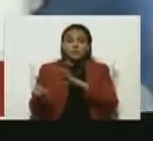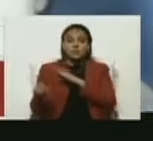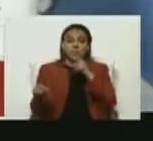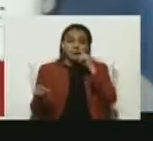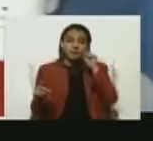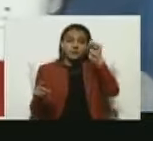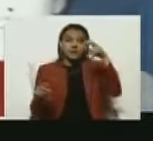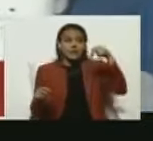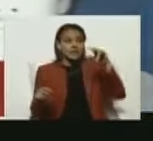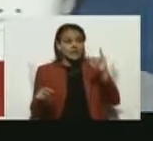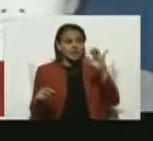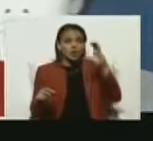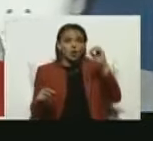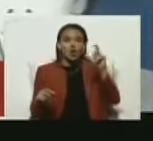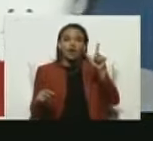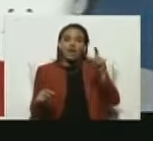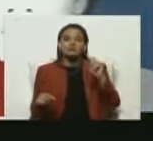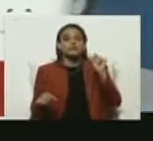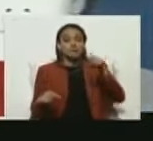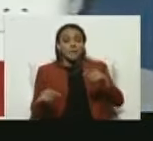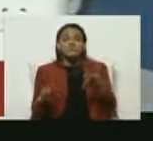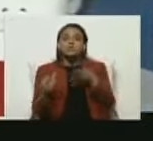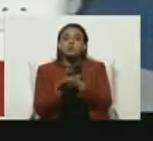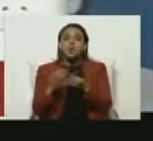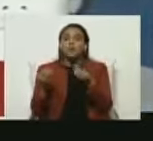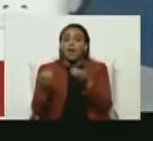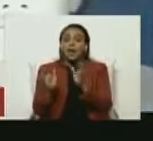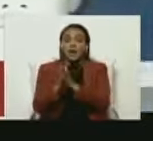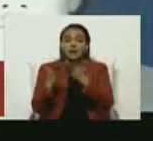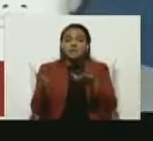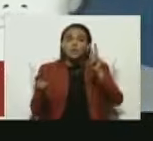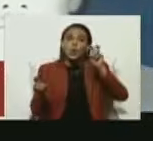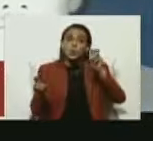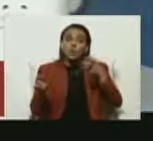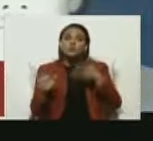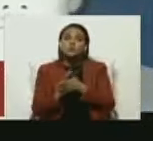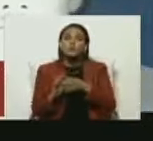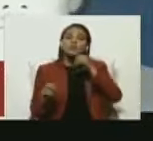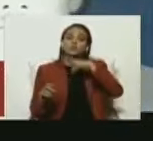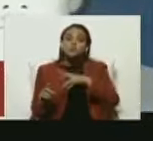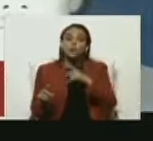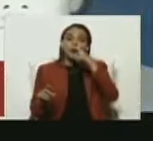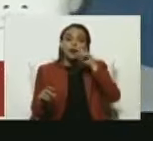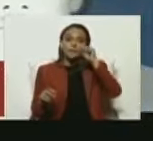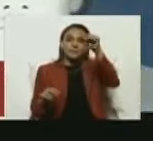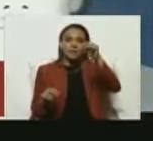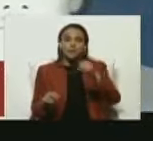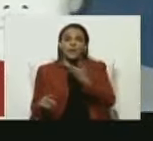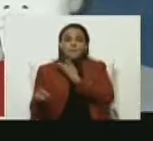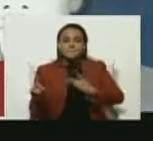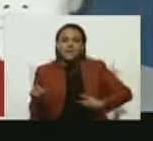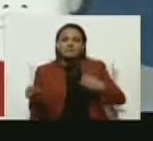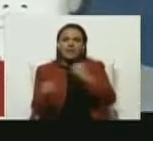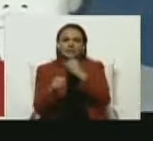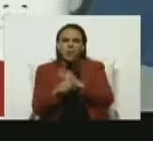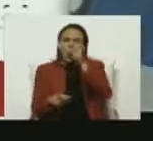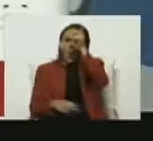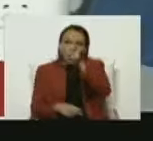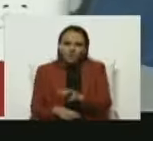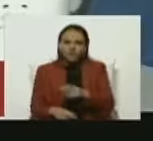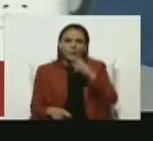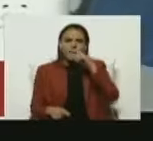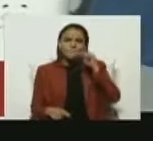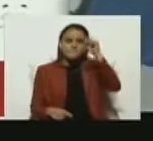Nicolás, pero también ha sido bautizado el libro Nicolás Maduro, Presente y Futuro, el presidente obrero, el presidente del pueblo,